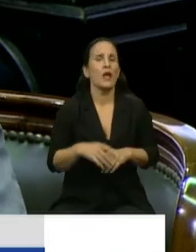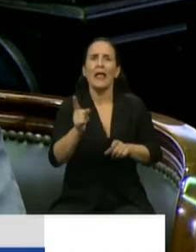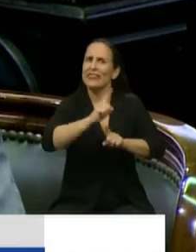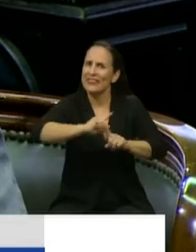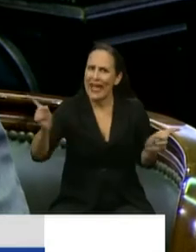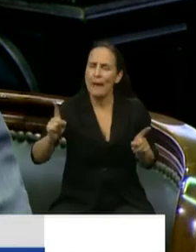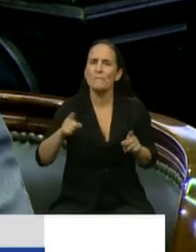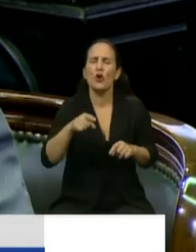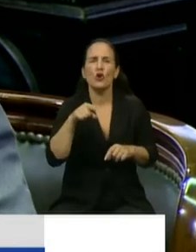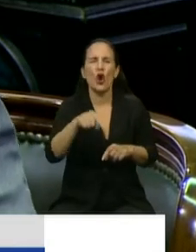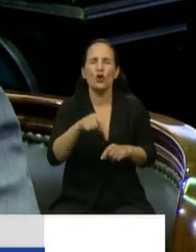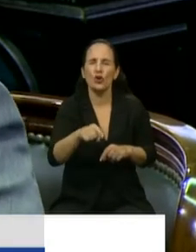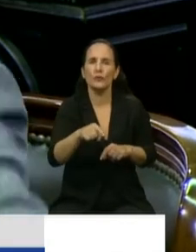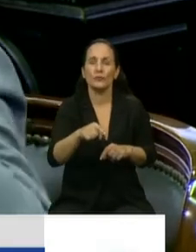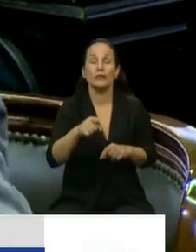apoyado